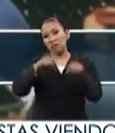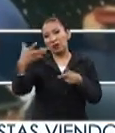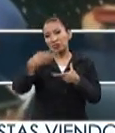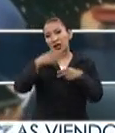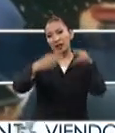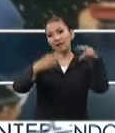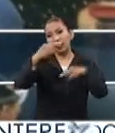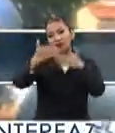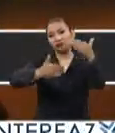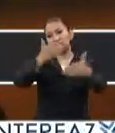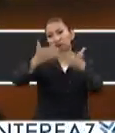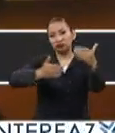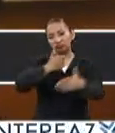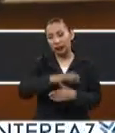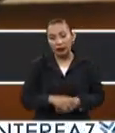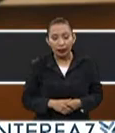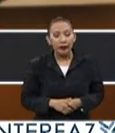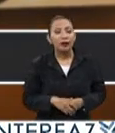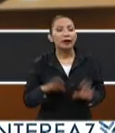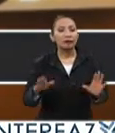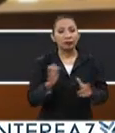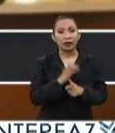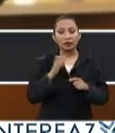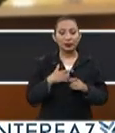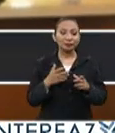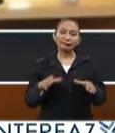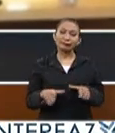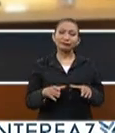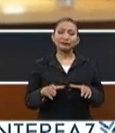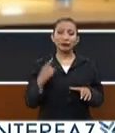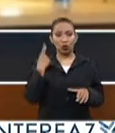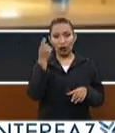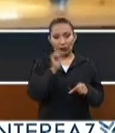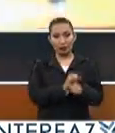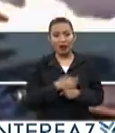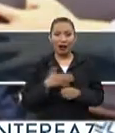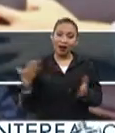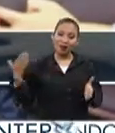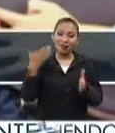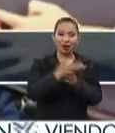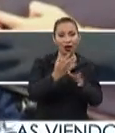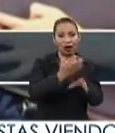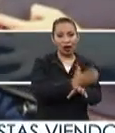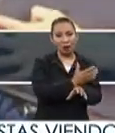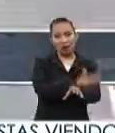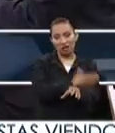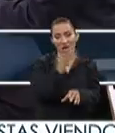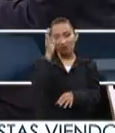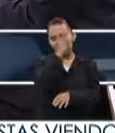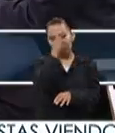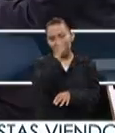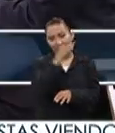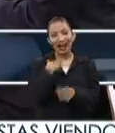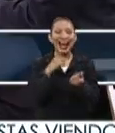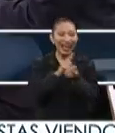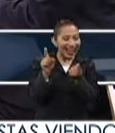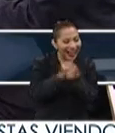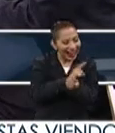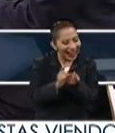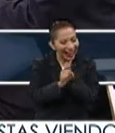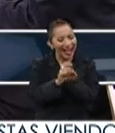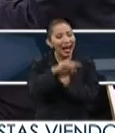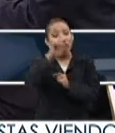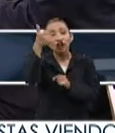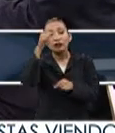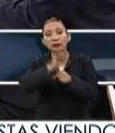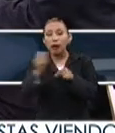su nivel progresivo académico. Entonces era la cuestión de que a lo mejor una semana llegaba un compañero filipino y seguías conviviendo con él,